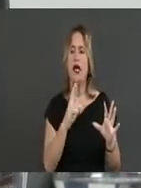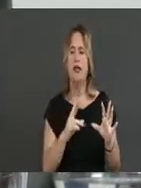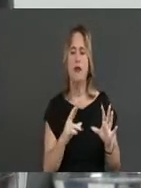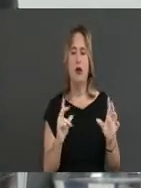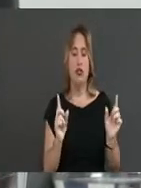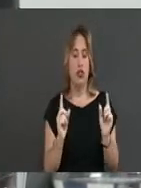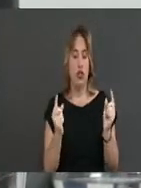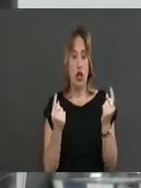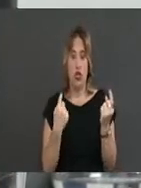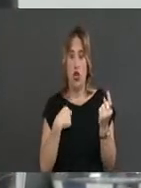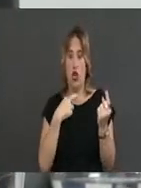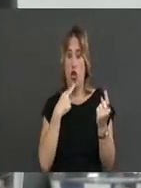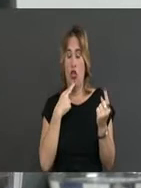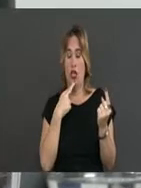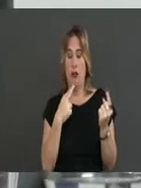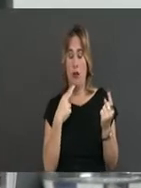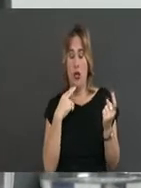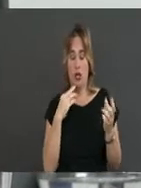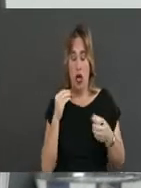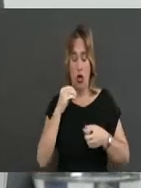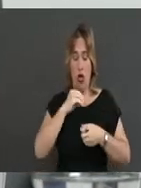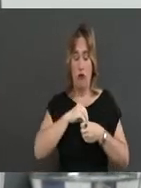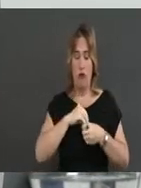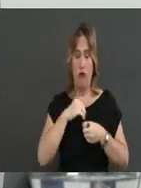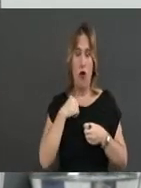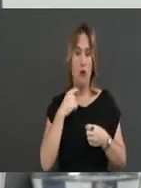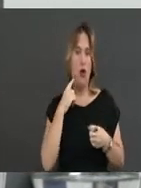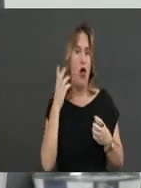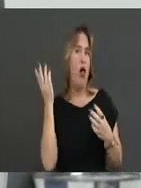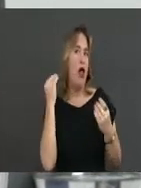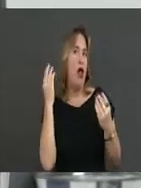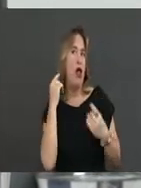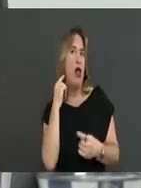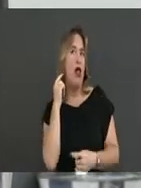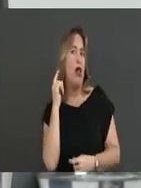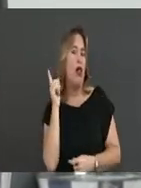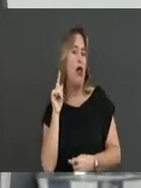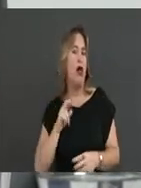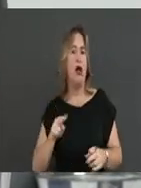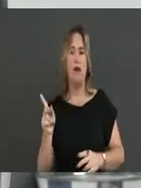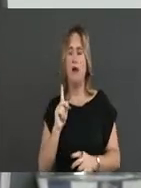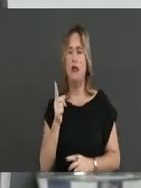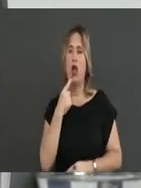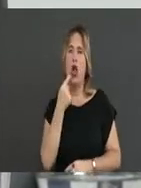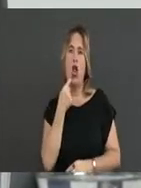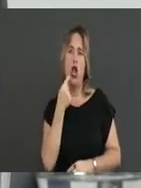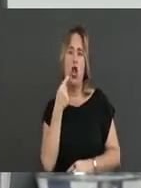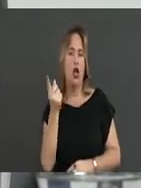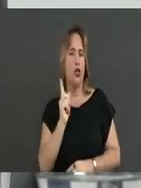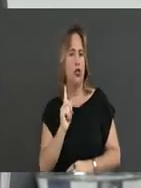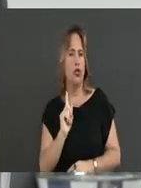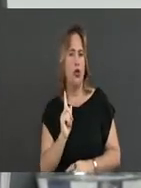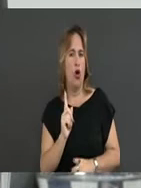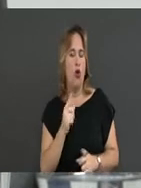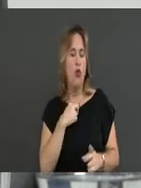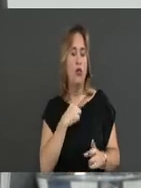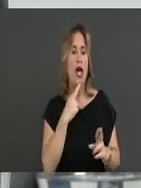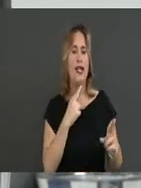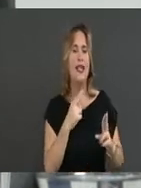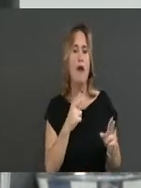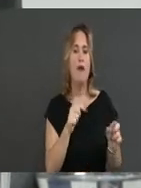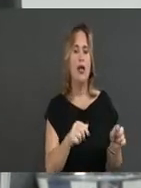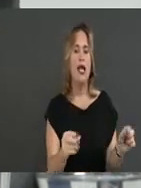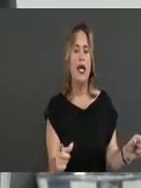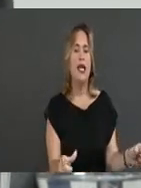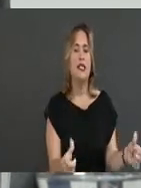no solo una respuesta que conforme el oído de la administración o el verbo, el discurso de la administración, sino una respuesta